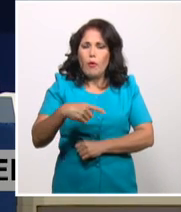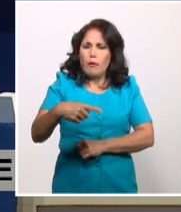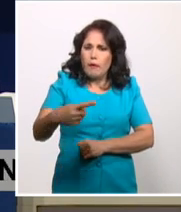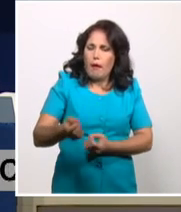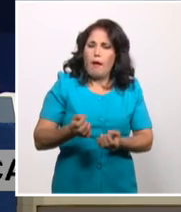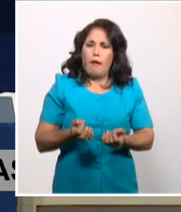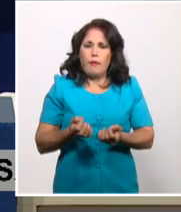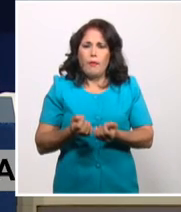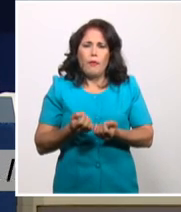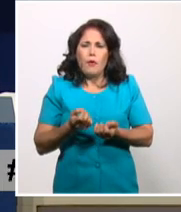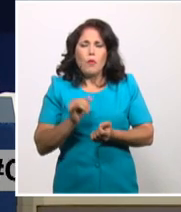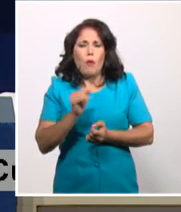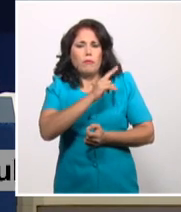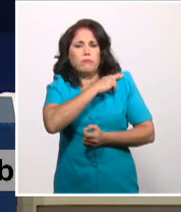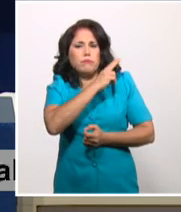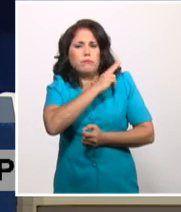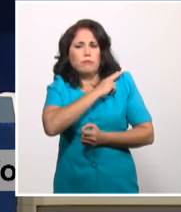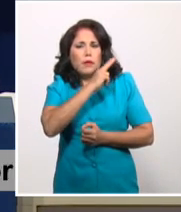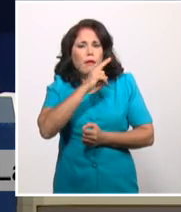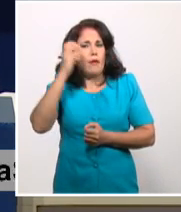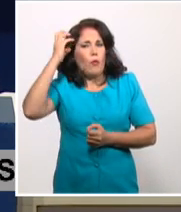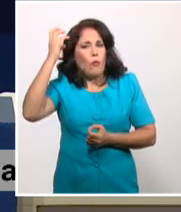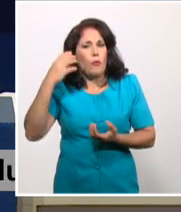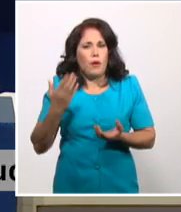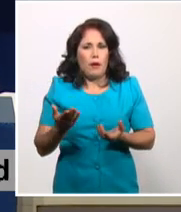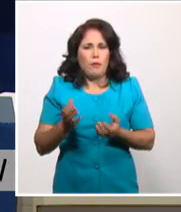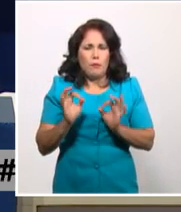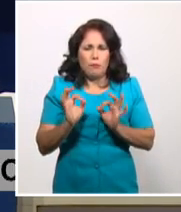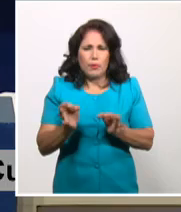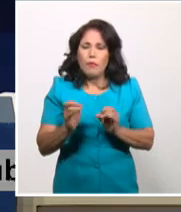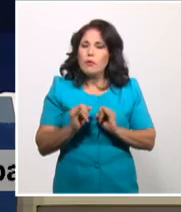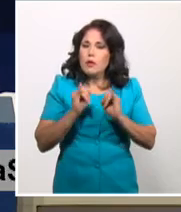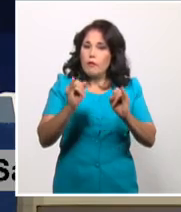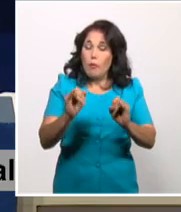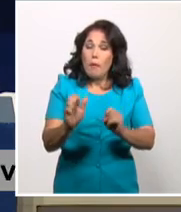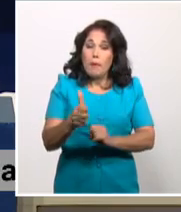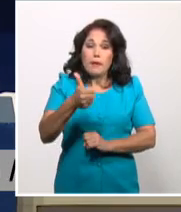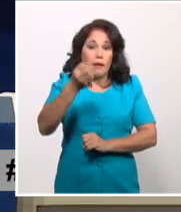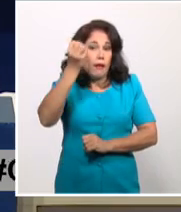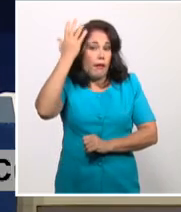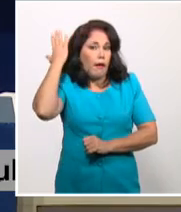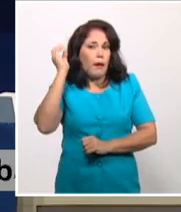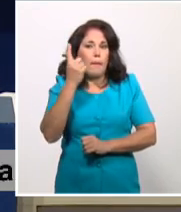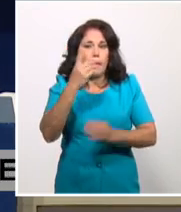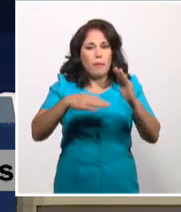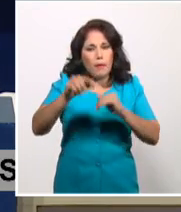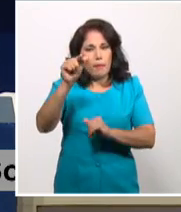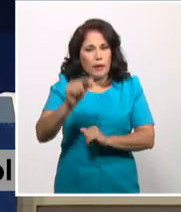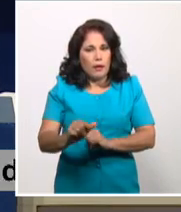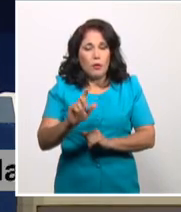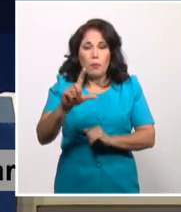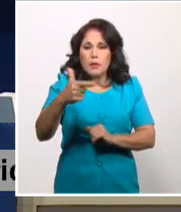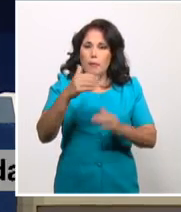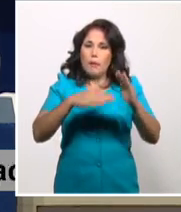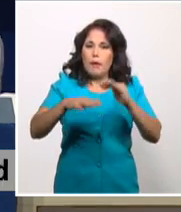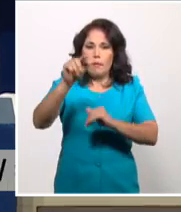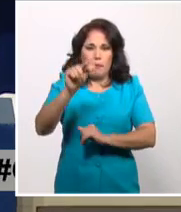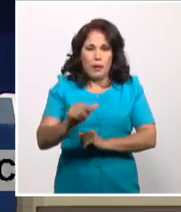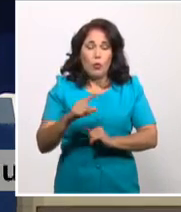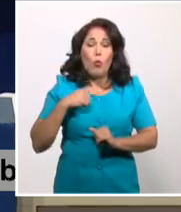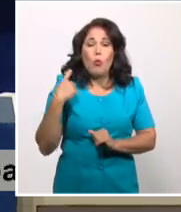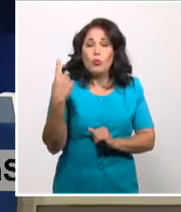diariamente por las máximas autoridades, incluso por nuestro presidente, primer ministro, viceprimeros ministros, con